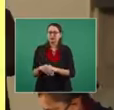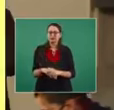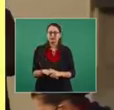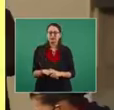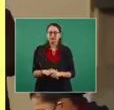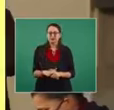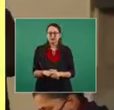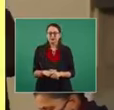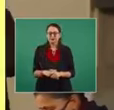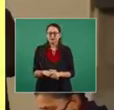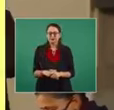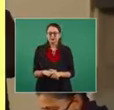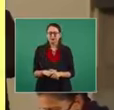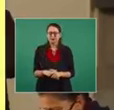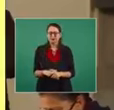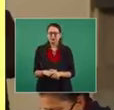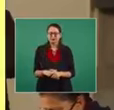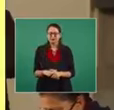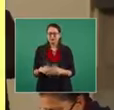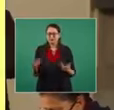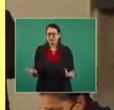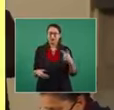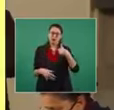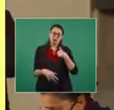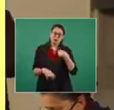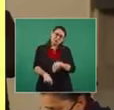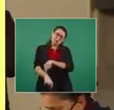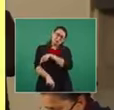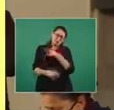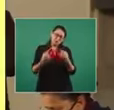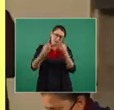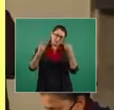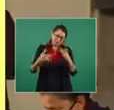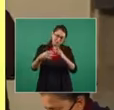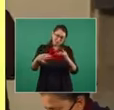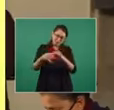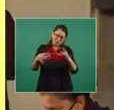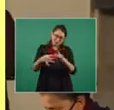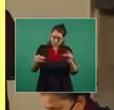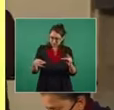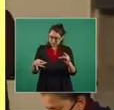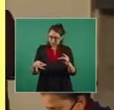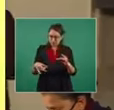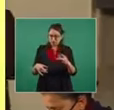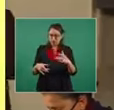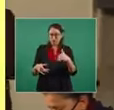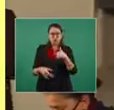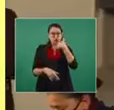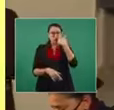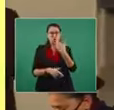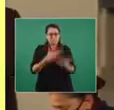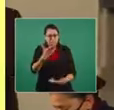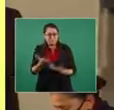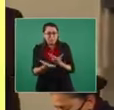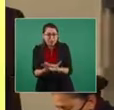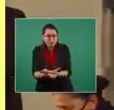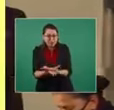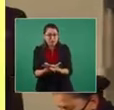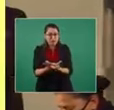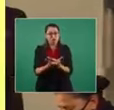Con todo esto, señor presidente, lo que quiero pedirle es de qué manera, y lo digo con todo respeto, de qué manera